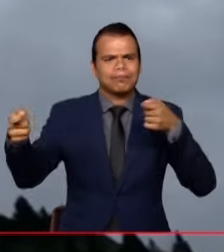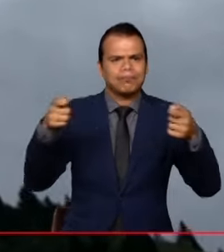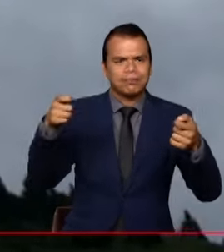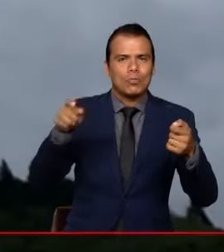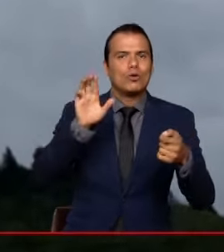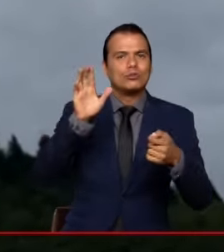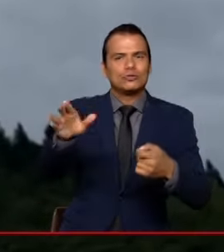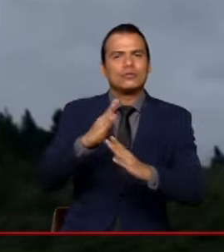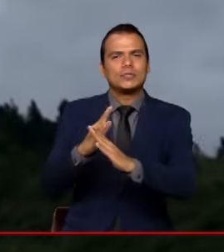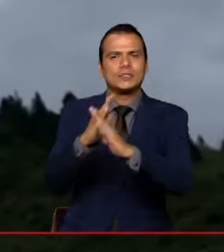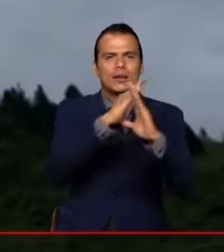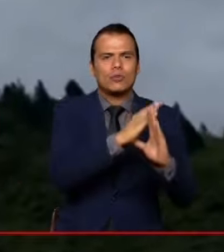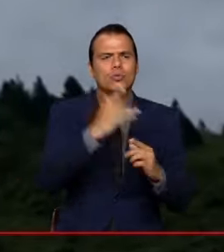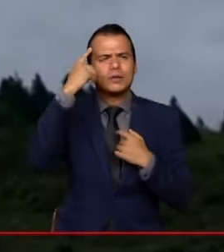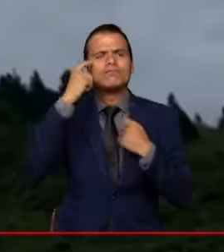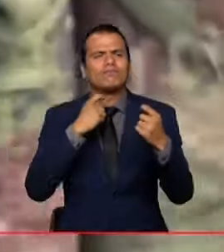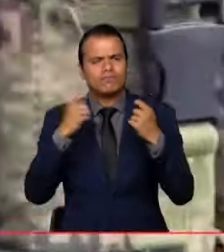sido planeada incluso en conjunto en los pasados consejos de seguridad con la gobernadora del Valle, pero también se trata